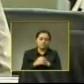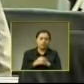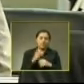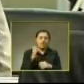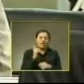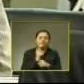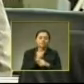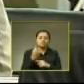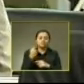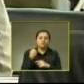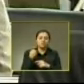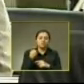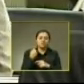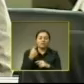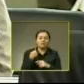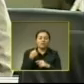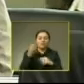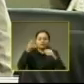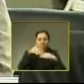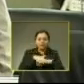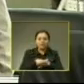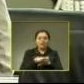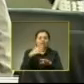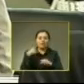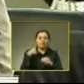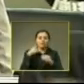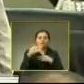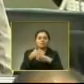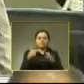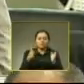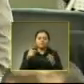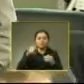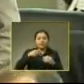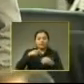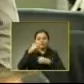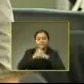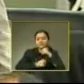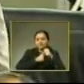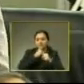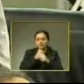Hemos tenido que llegar a este espacio en este siglo,